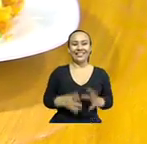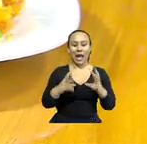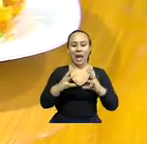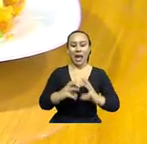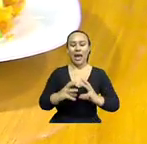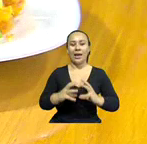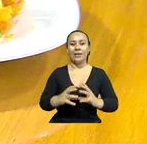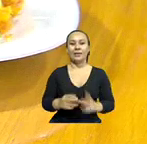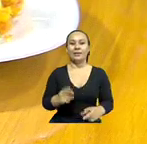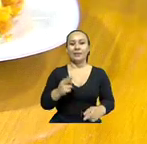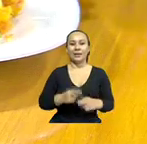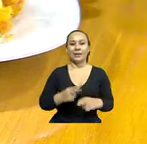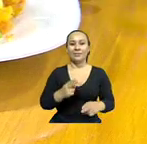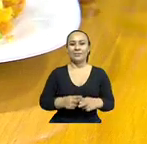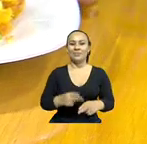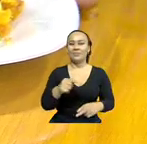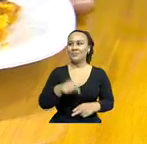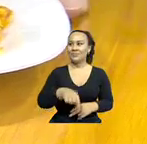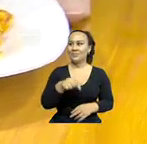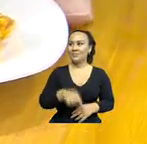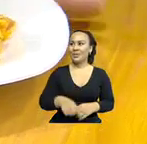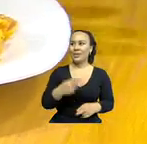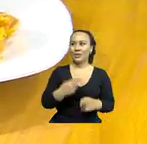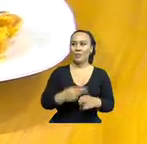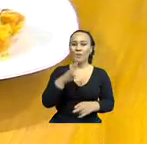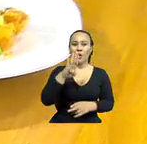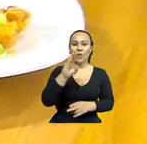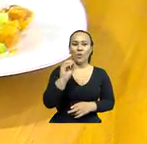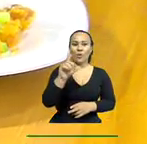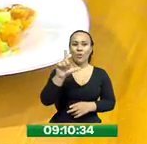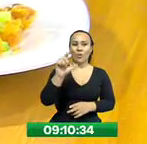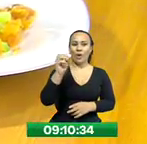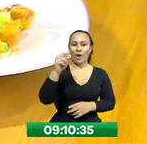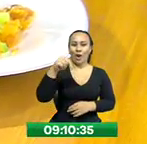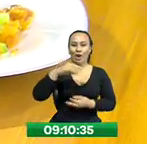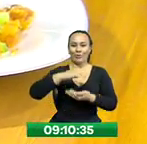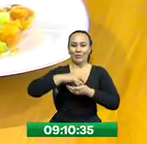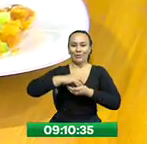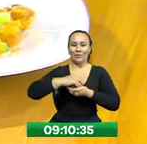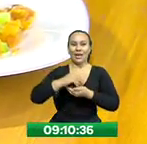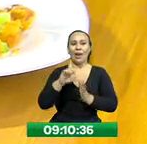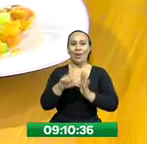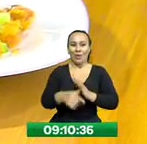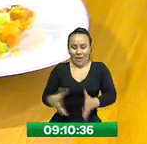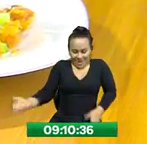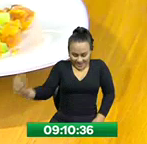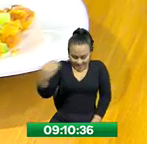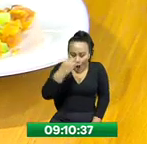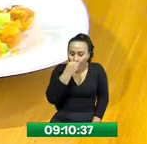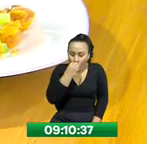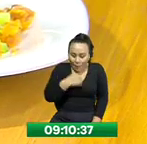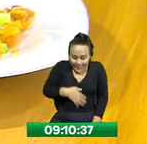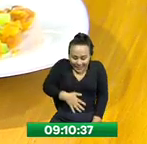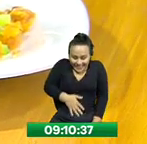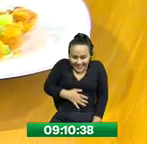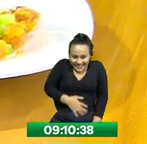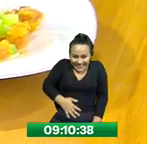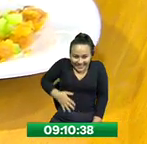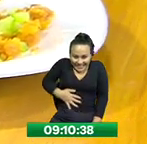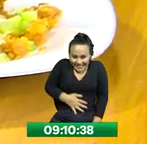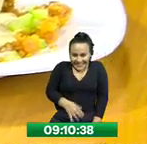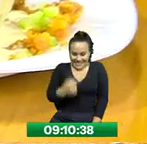9. Este boloncito que tú ves aquí, que ya mismo va a estar acá, en la